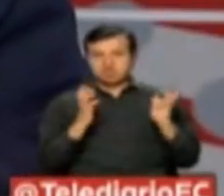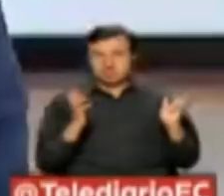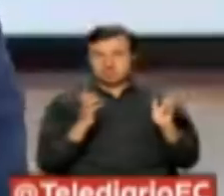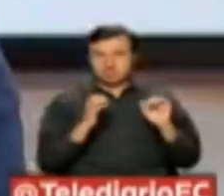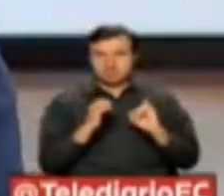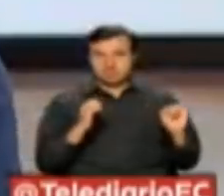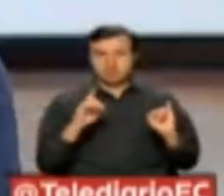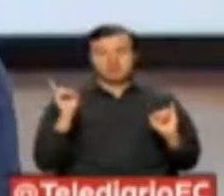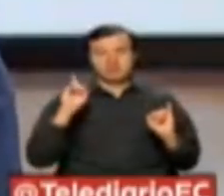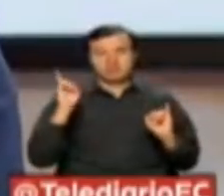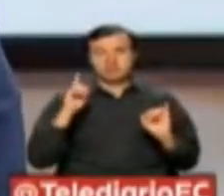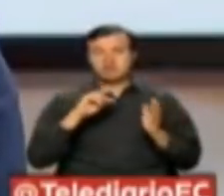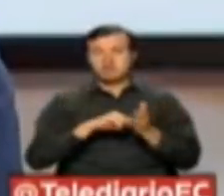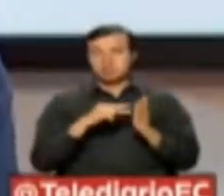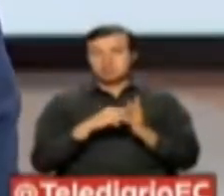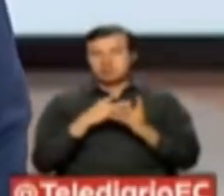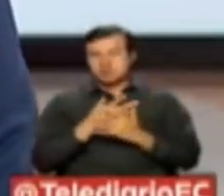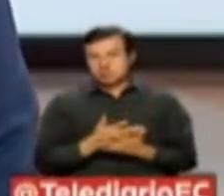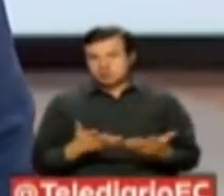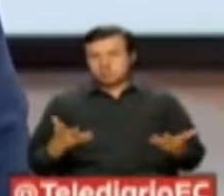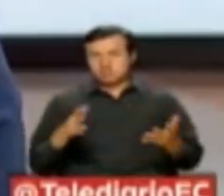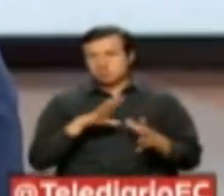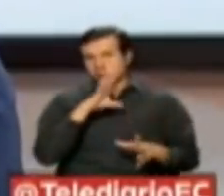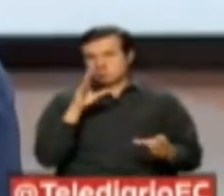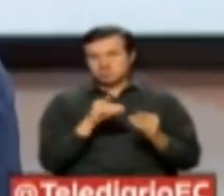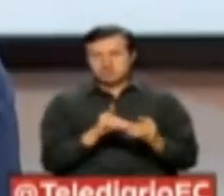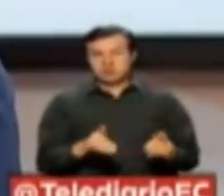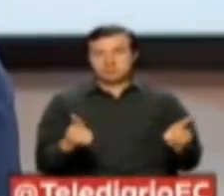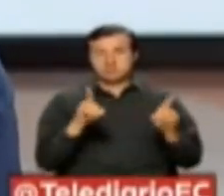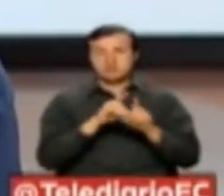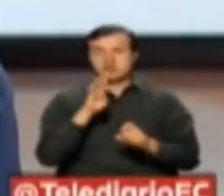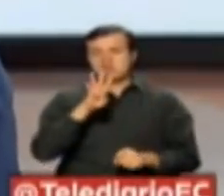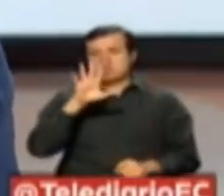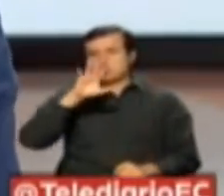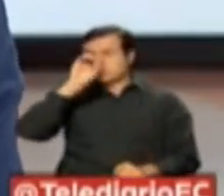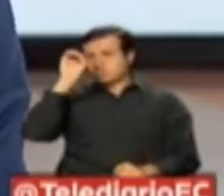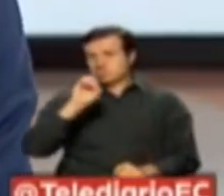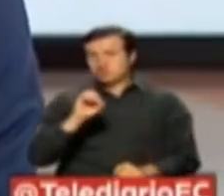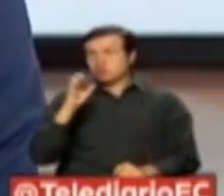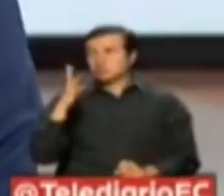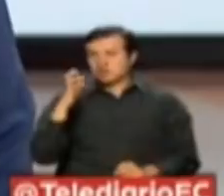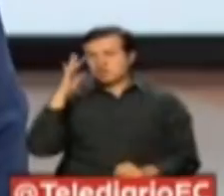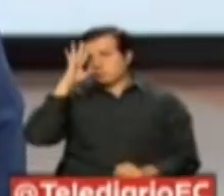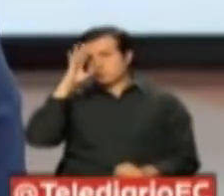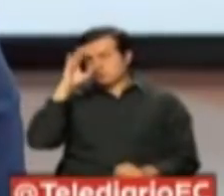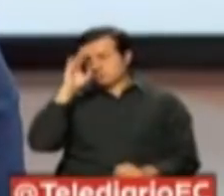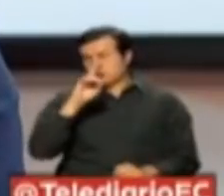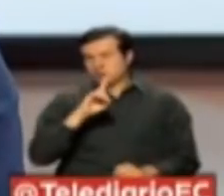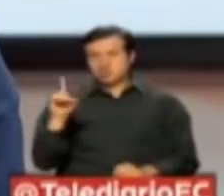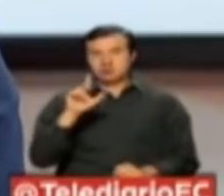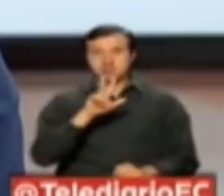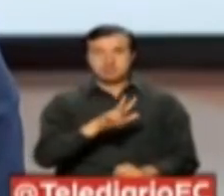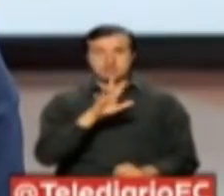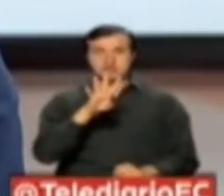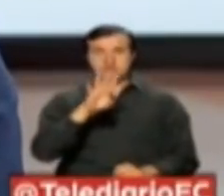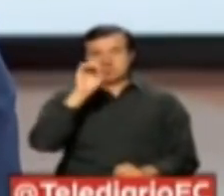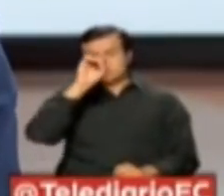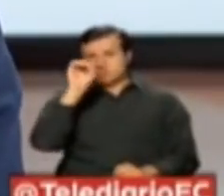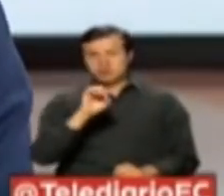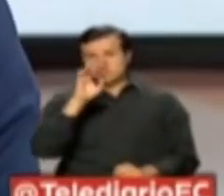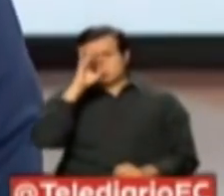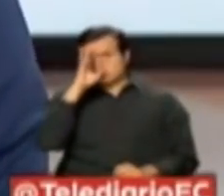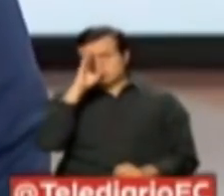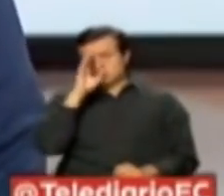veis que no quiere decir que es bueno les voy a dar todos los datos 45 por ciento quiere que sea de derecha un 34 por ciento